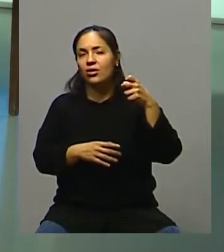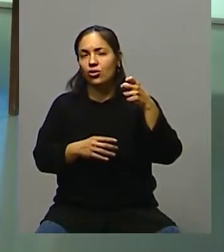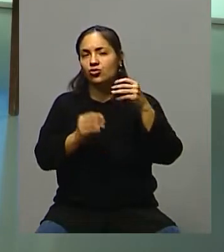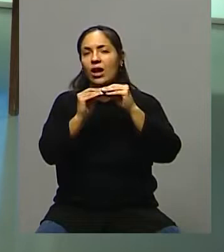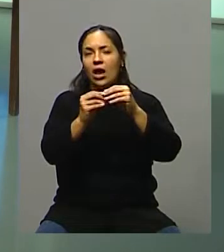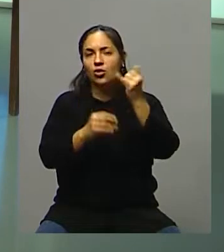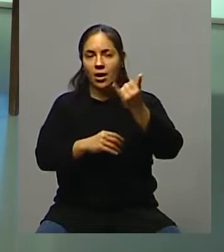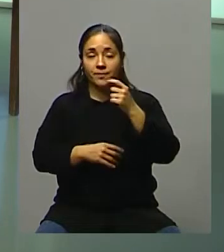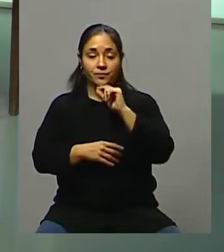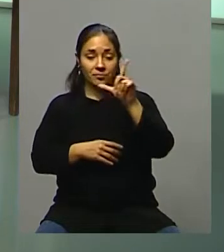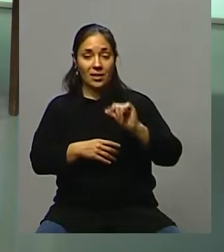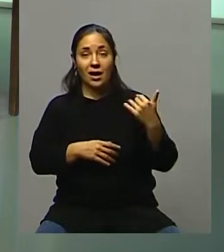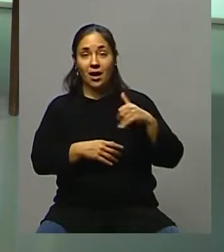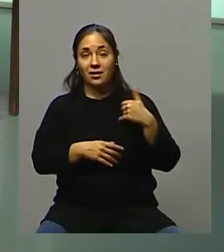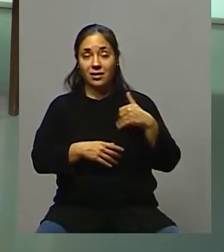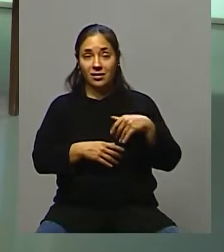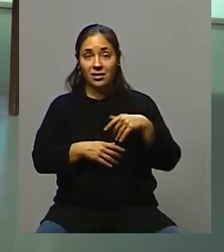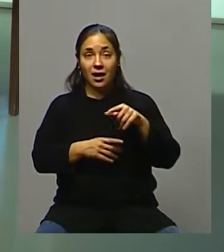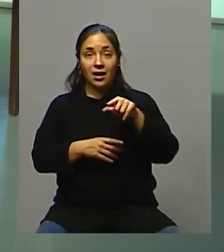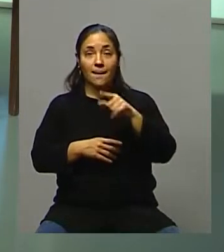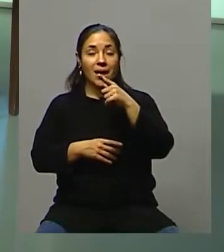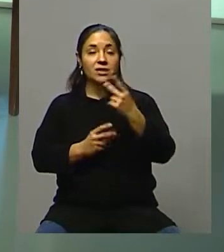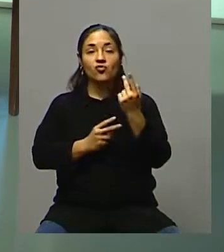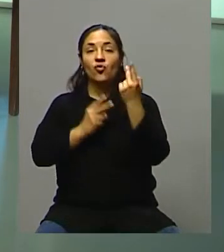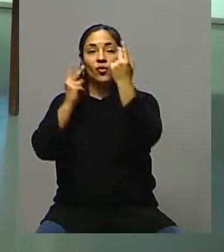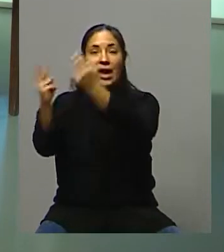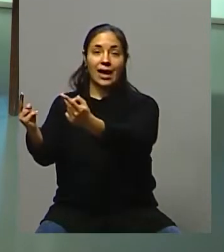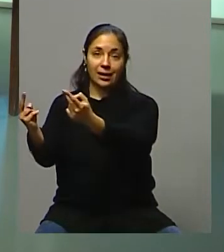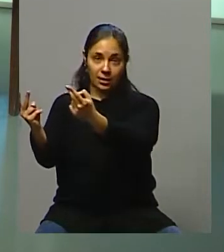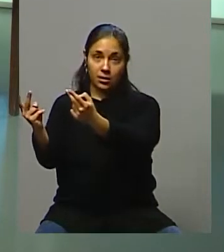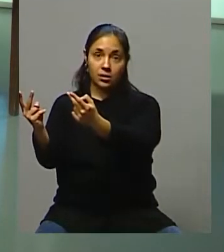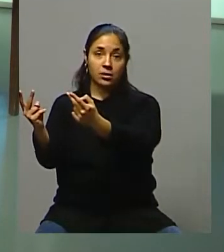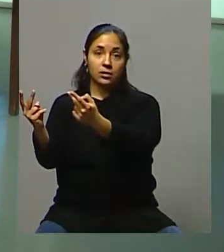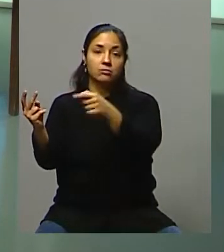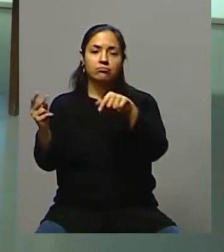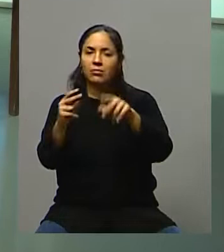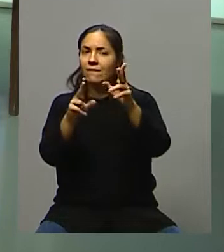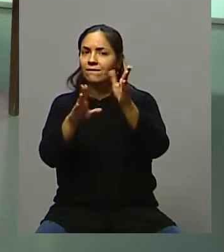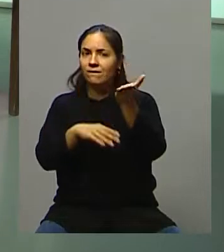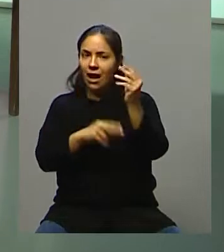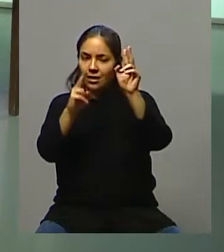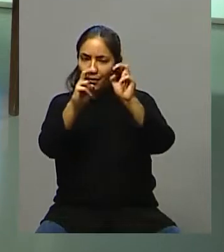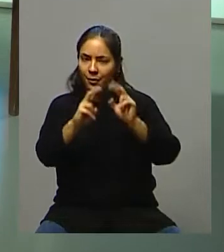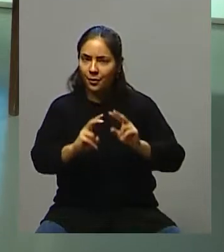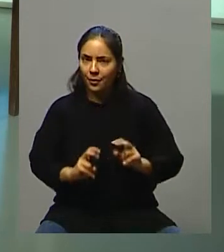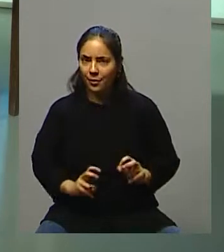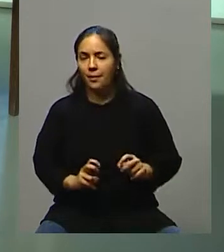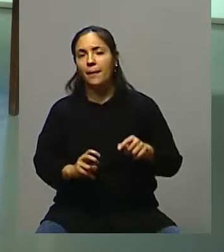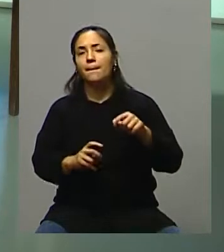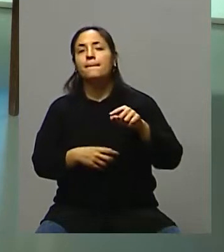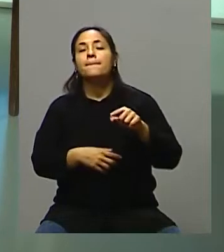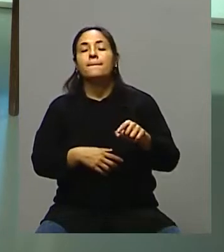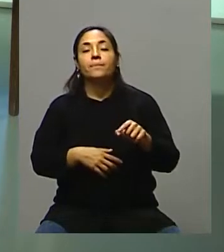El caso de Argentina, que está ligado a un viaje, que todavía está en estudio, pero bueno, a ver,